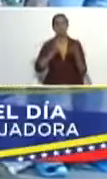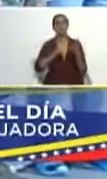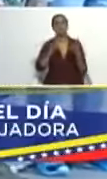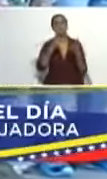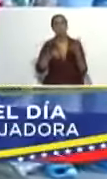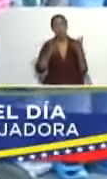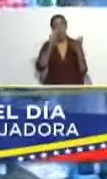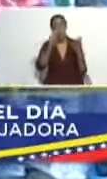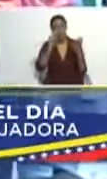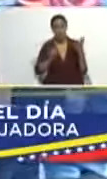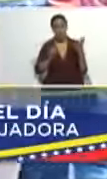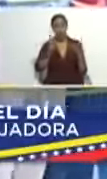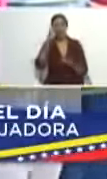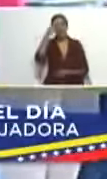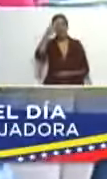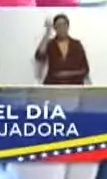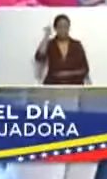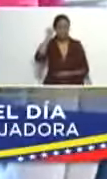clase obrera.